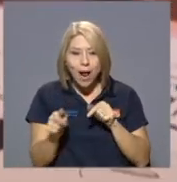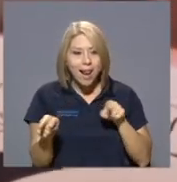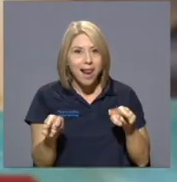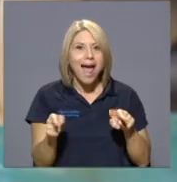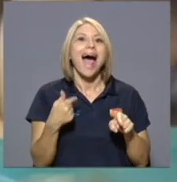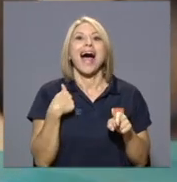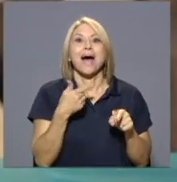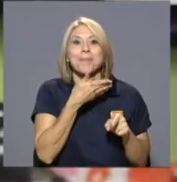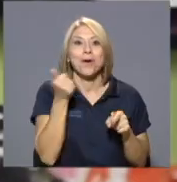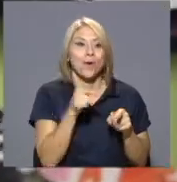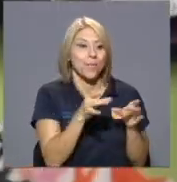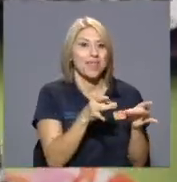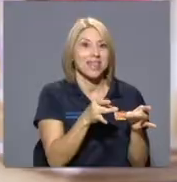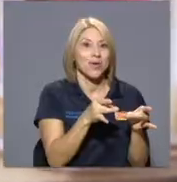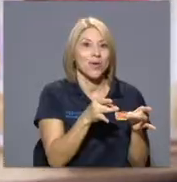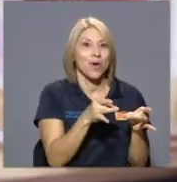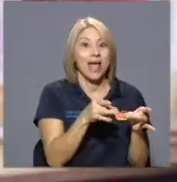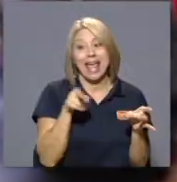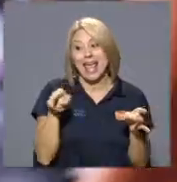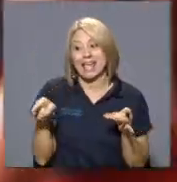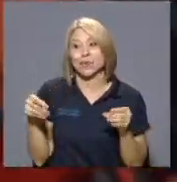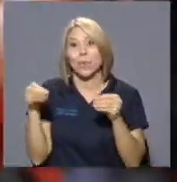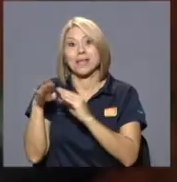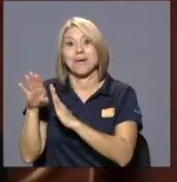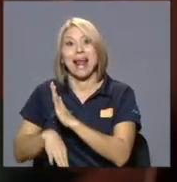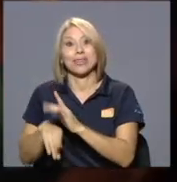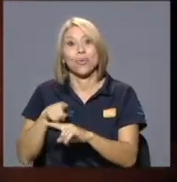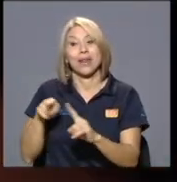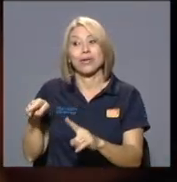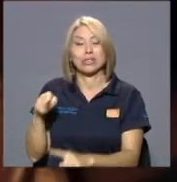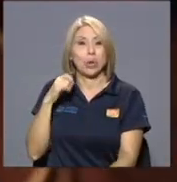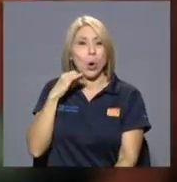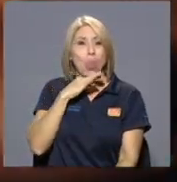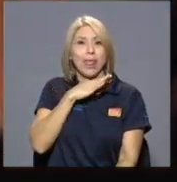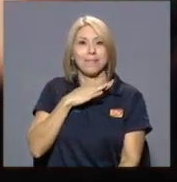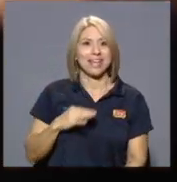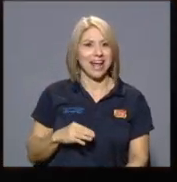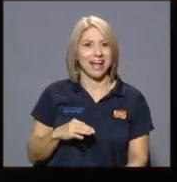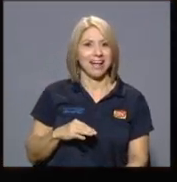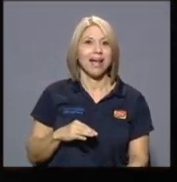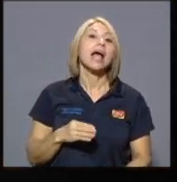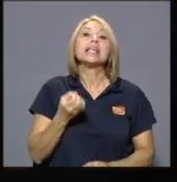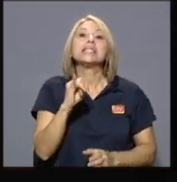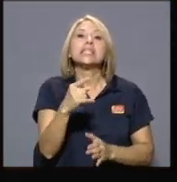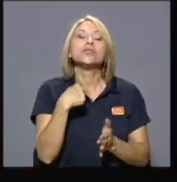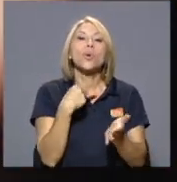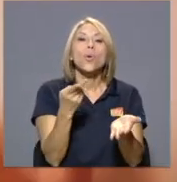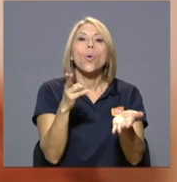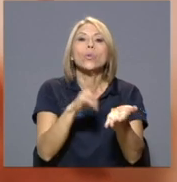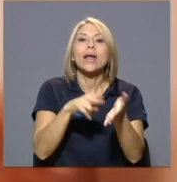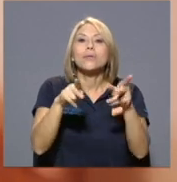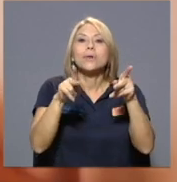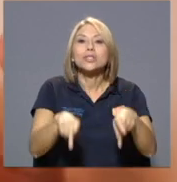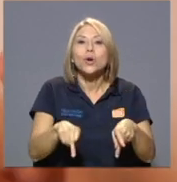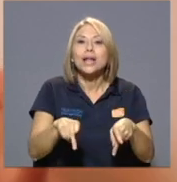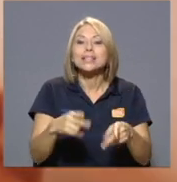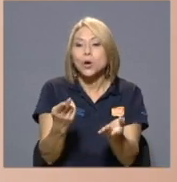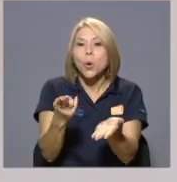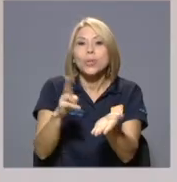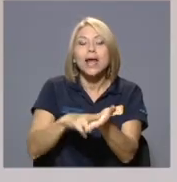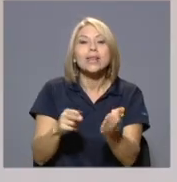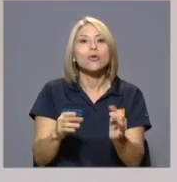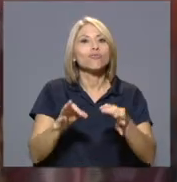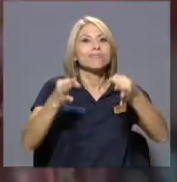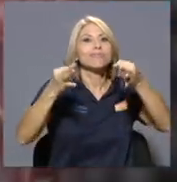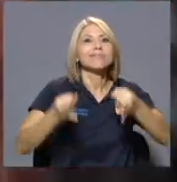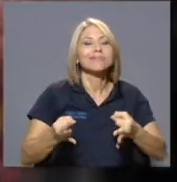eso contamina. Que si yo estoy contratando personas, las contrato en condiciones dignas, en condiciones justas, que reconozcan